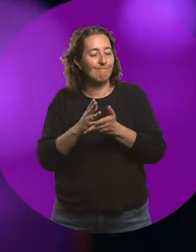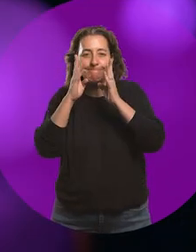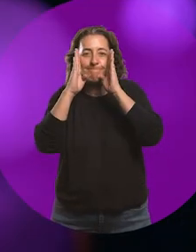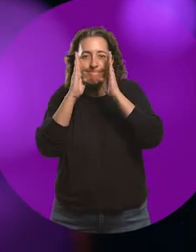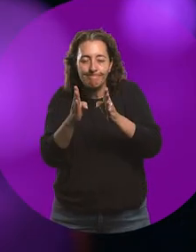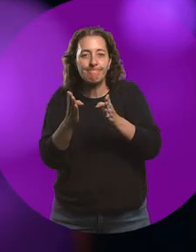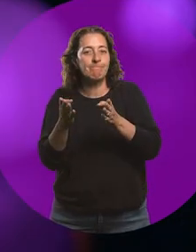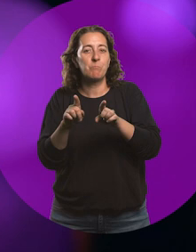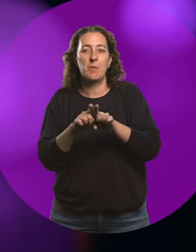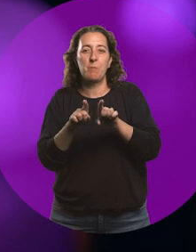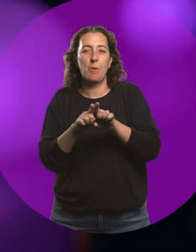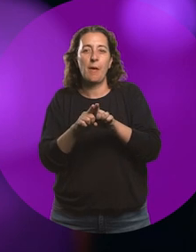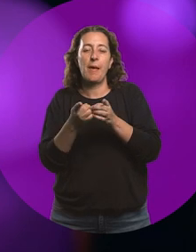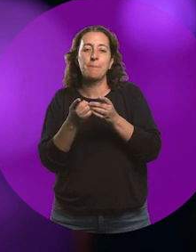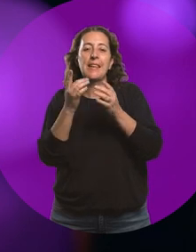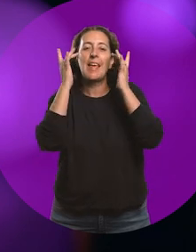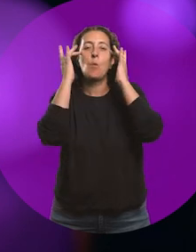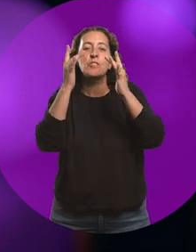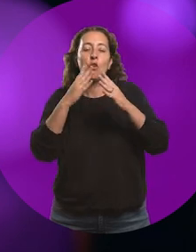la educación con empatía.